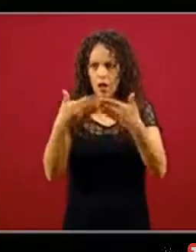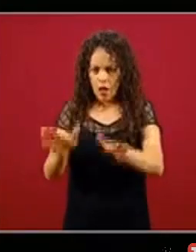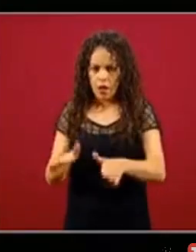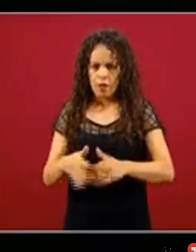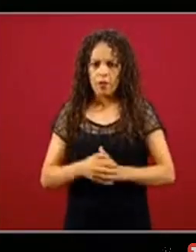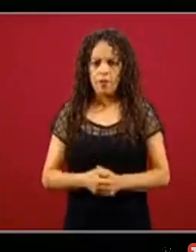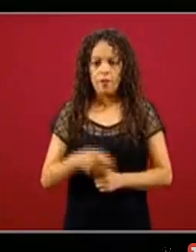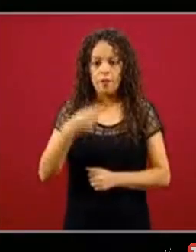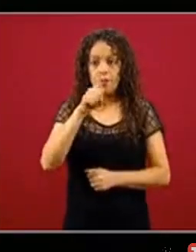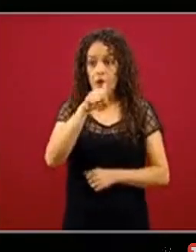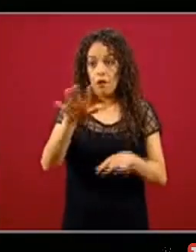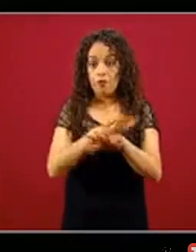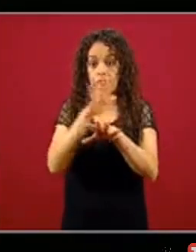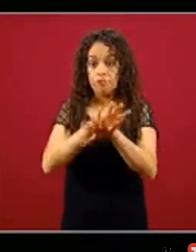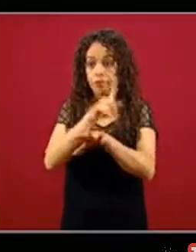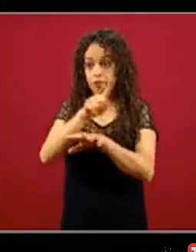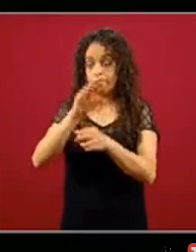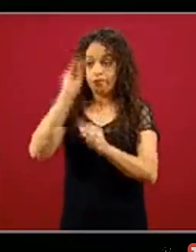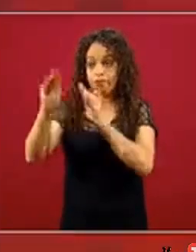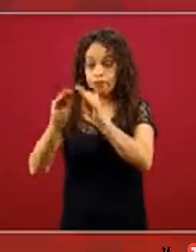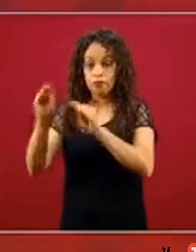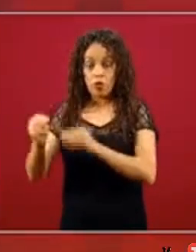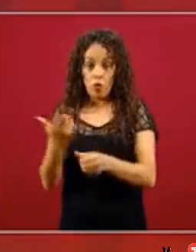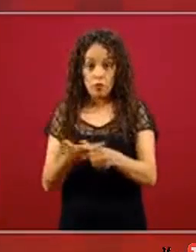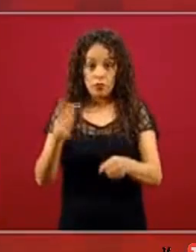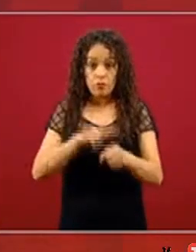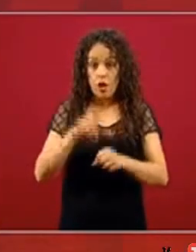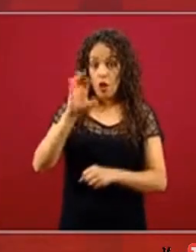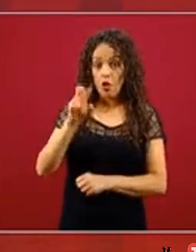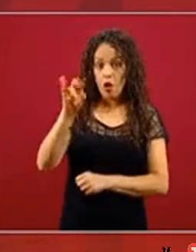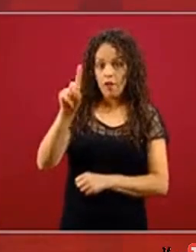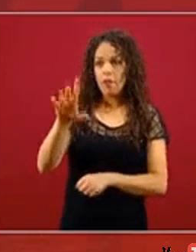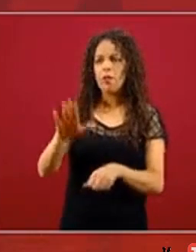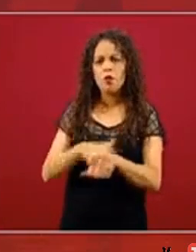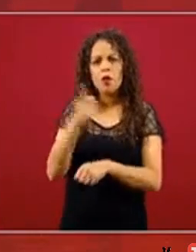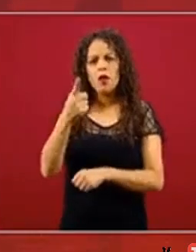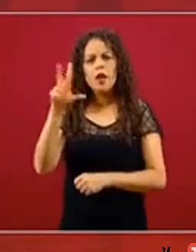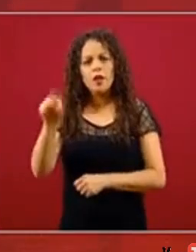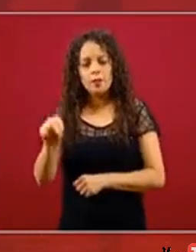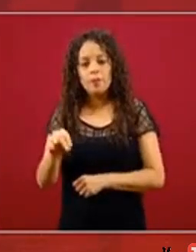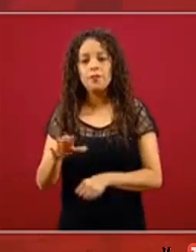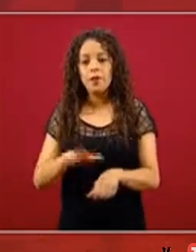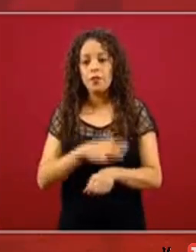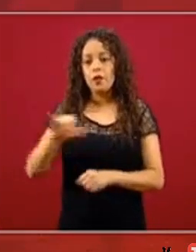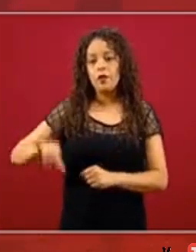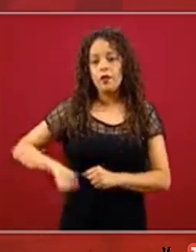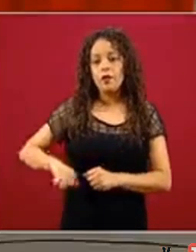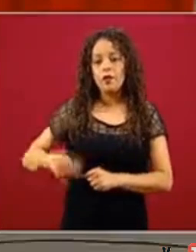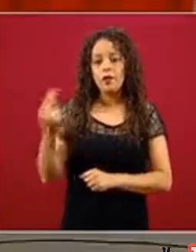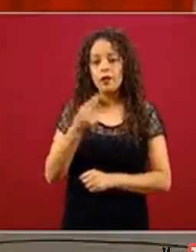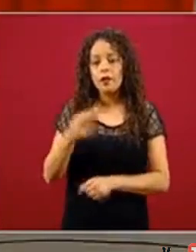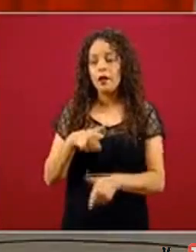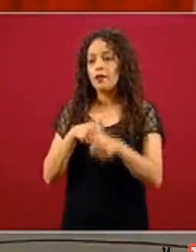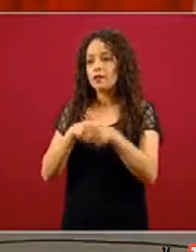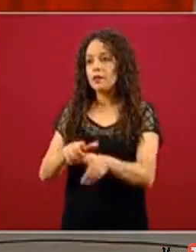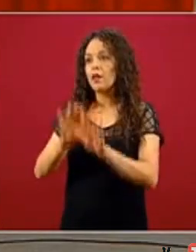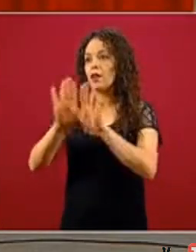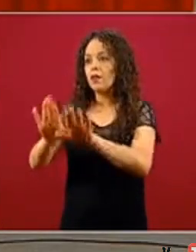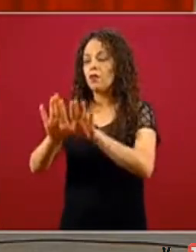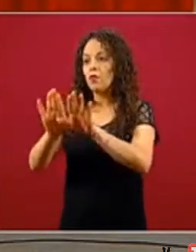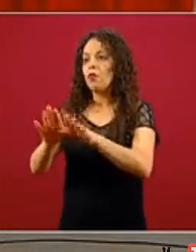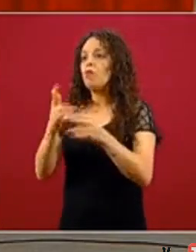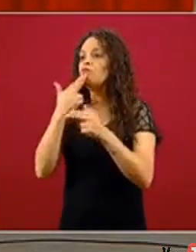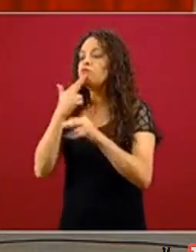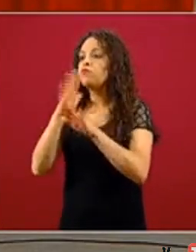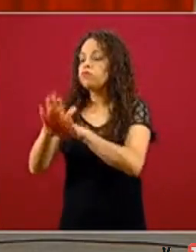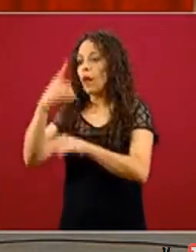precisamente porque, al igual que varios otros, interesa mantener la continuidad de operaciones de otros elementos de la atención.